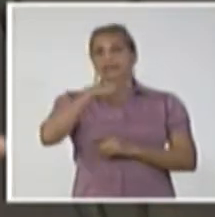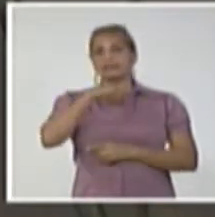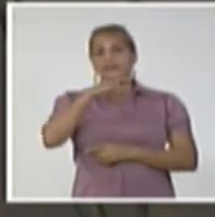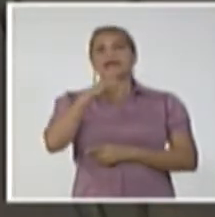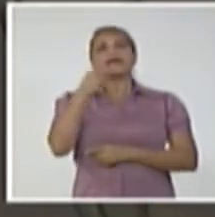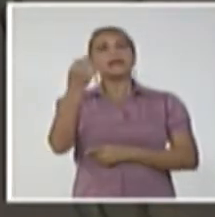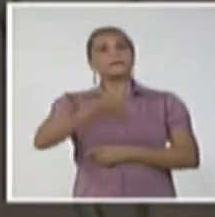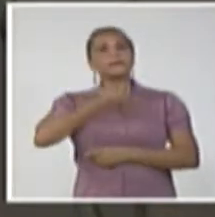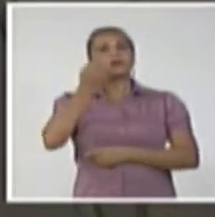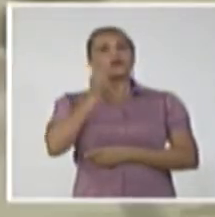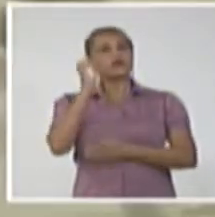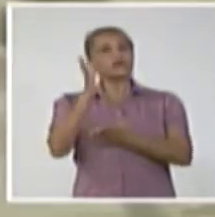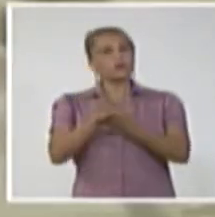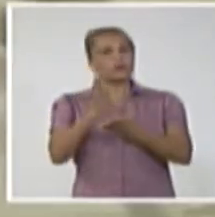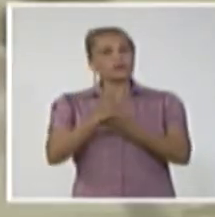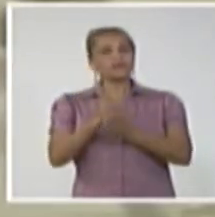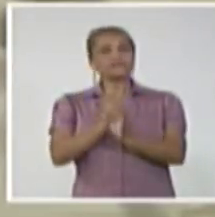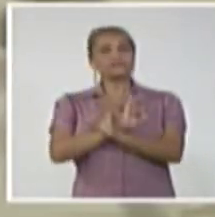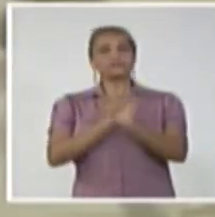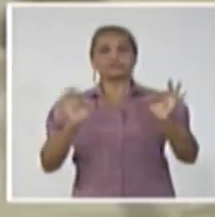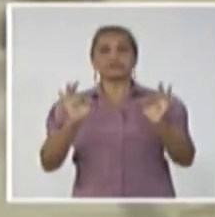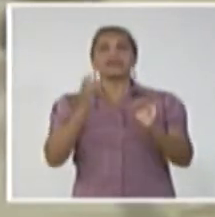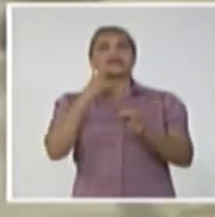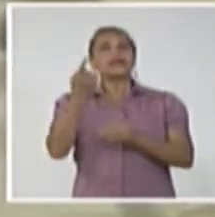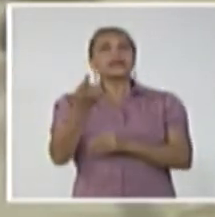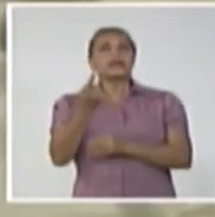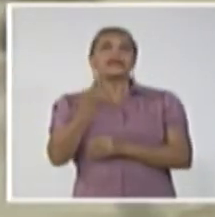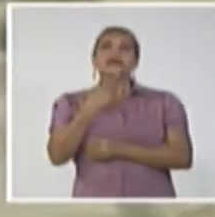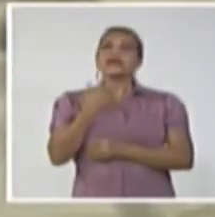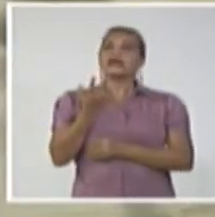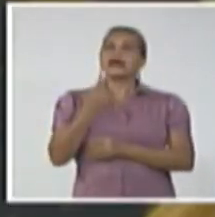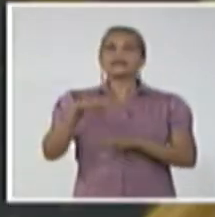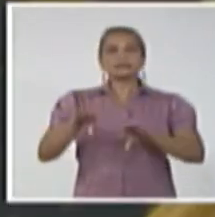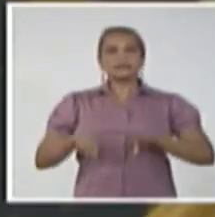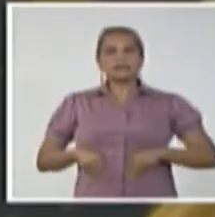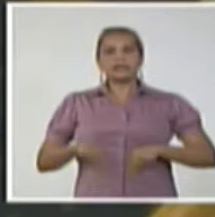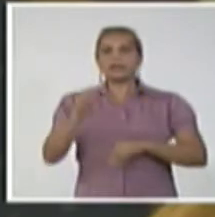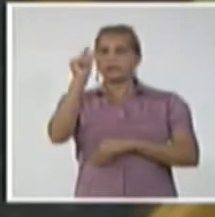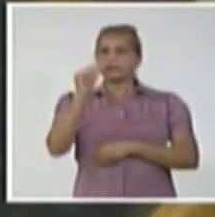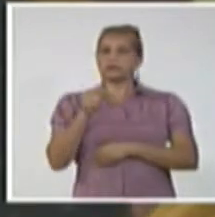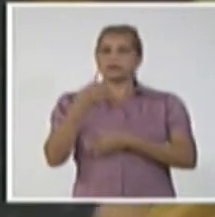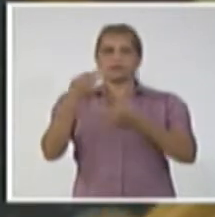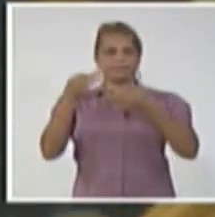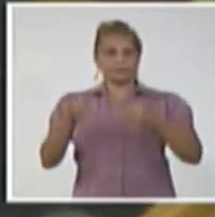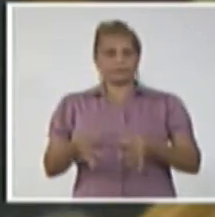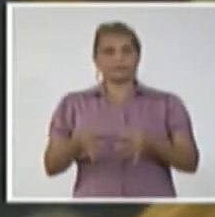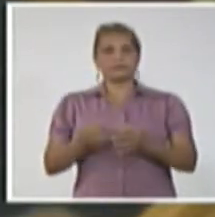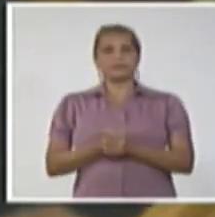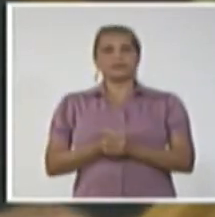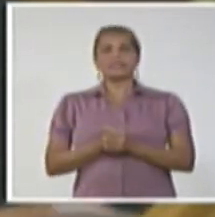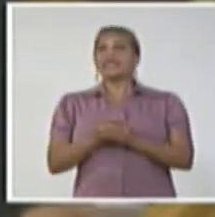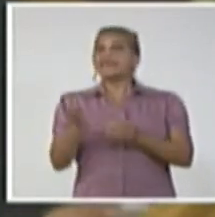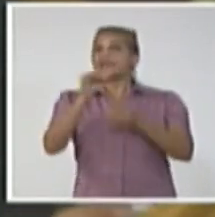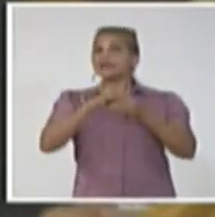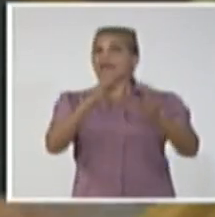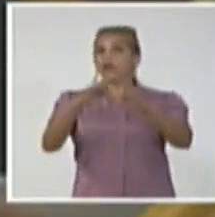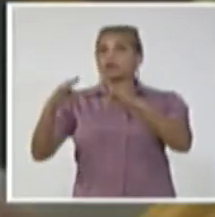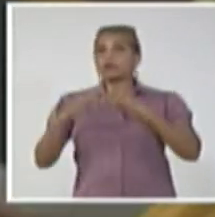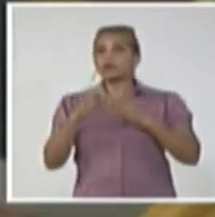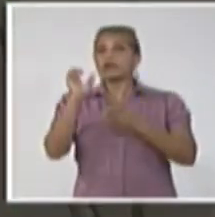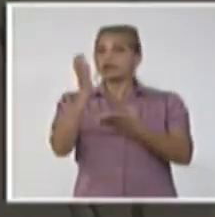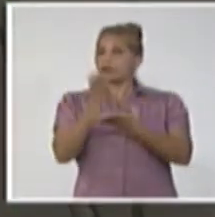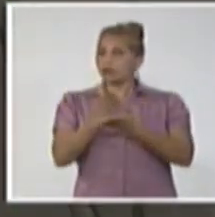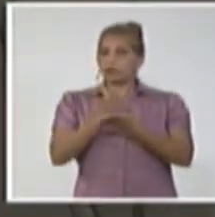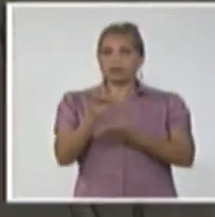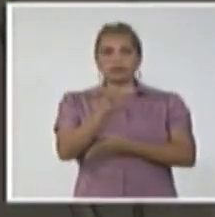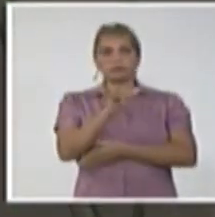para valorar a los seres humanos por su esencia, desde la familia, la comunidad y la escuela. Ahora se están visitando, usted